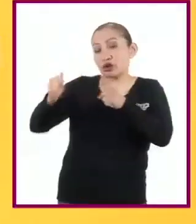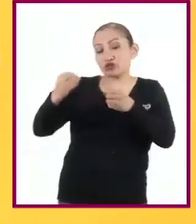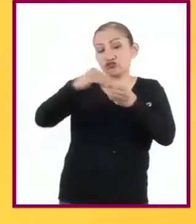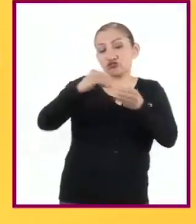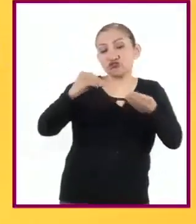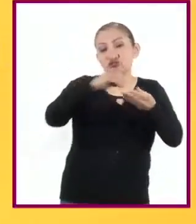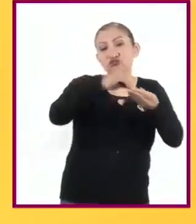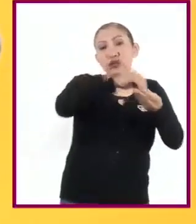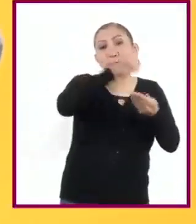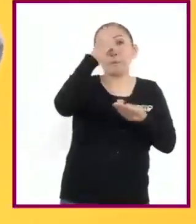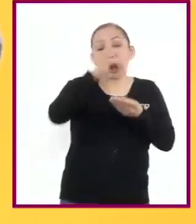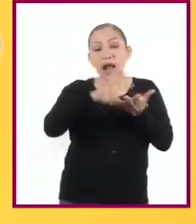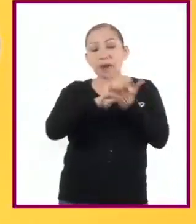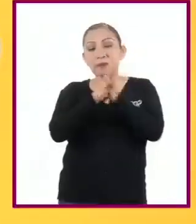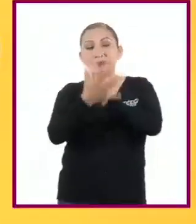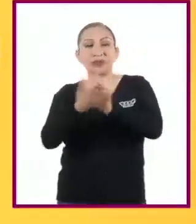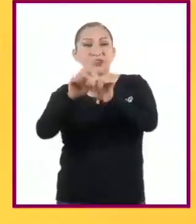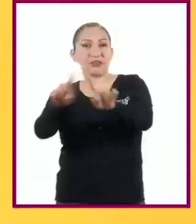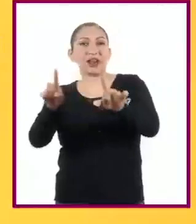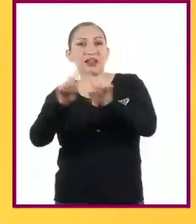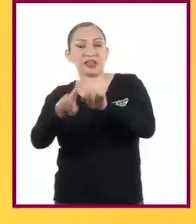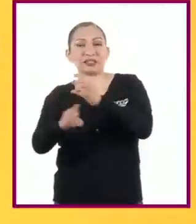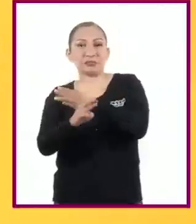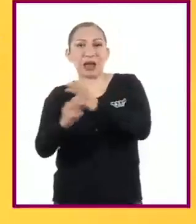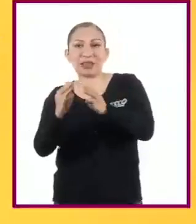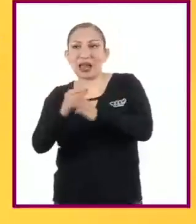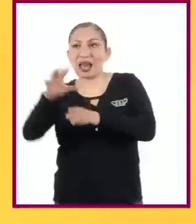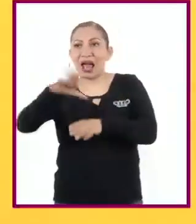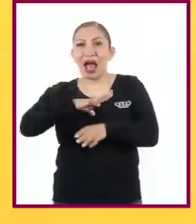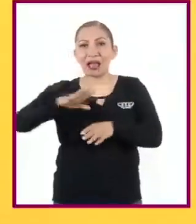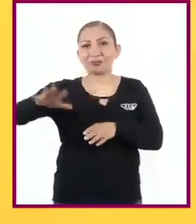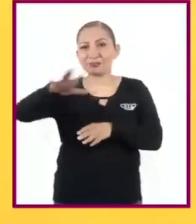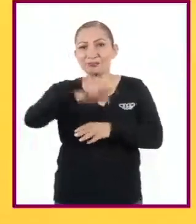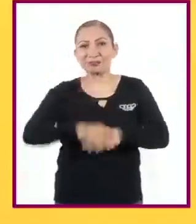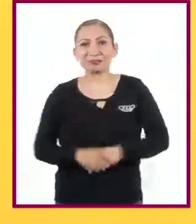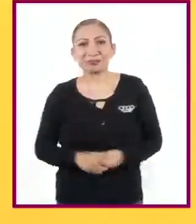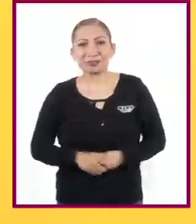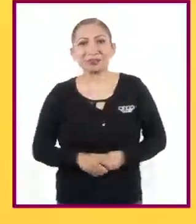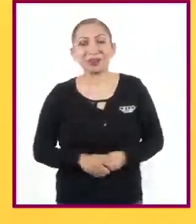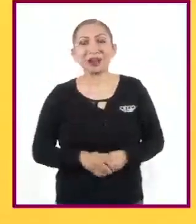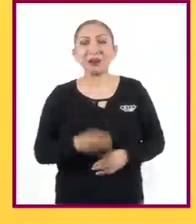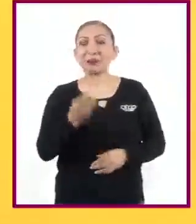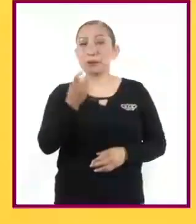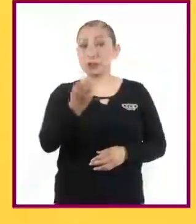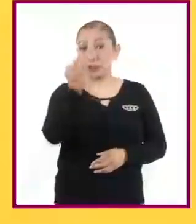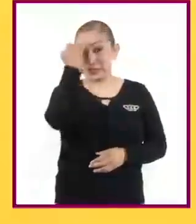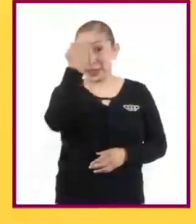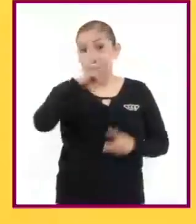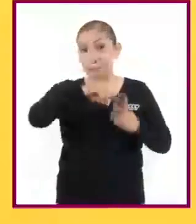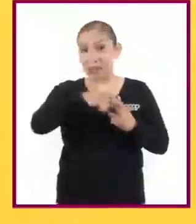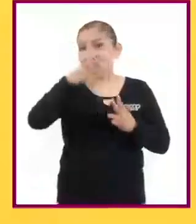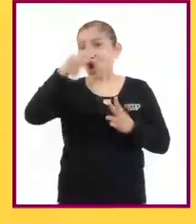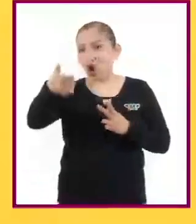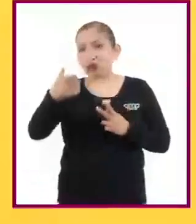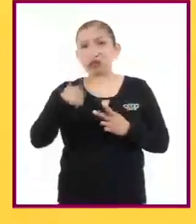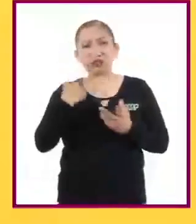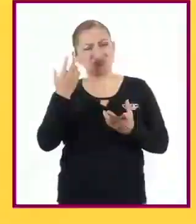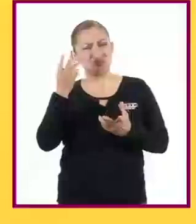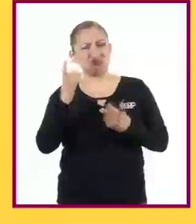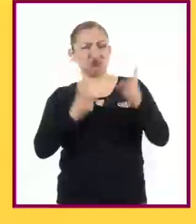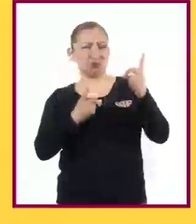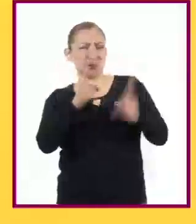distintos tipos para formar la variedad de materia existente. De estas ideas surgieron otras